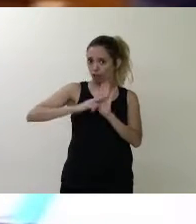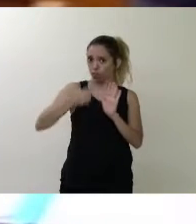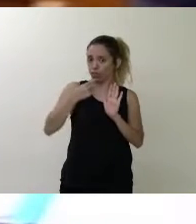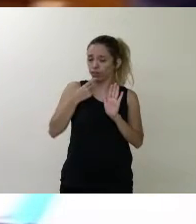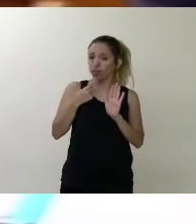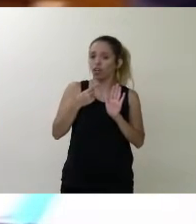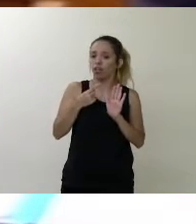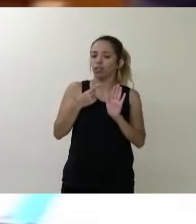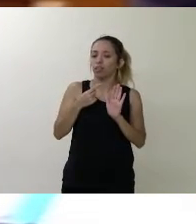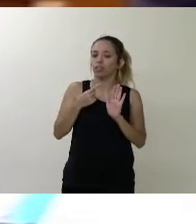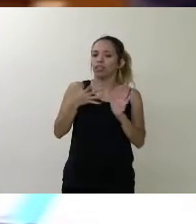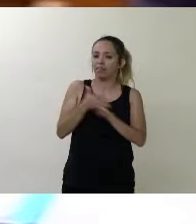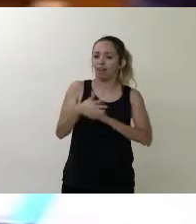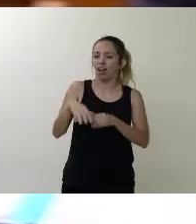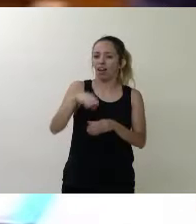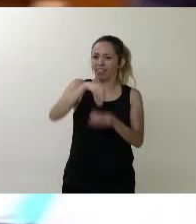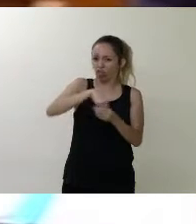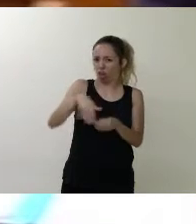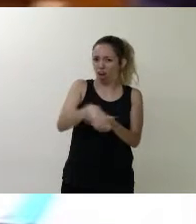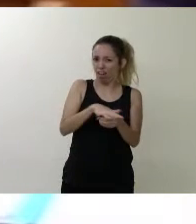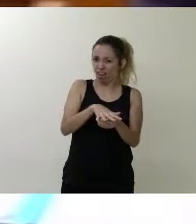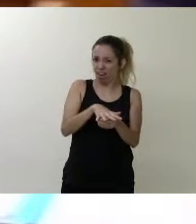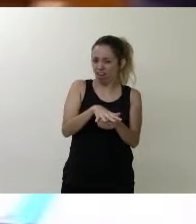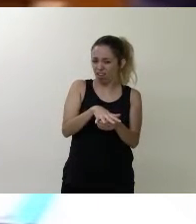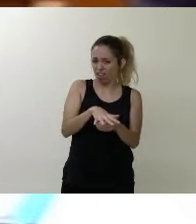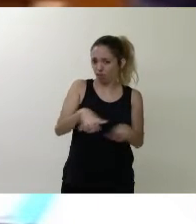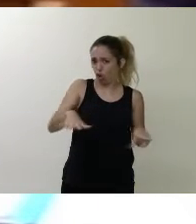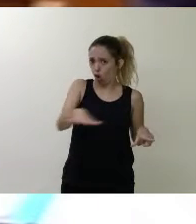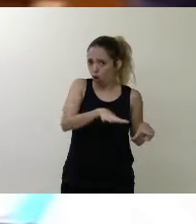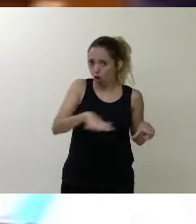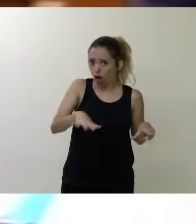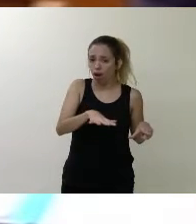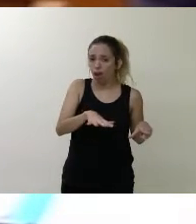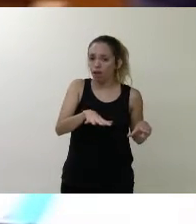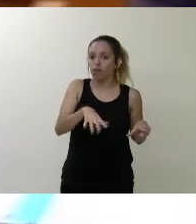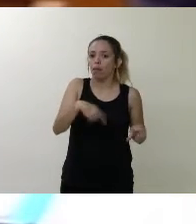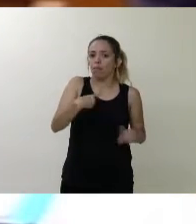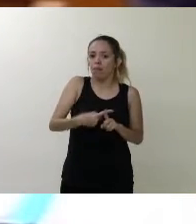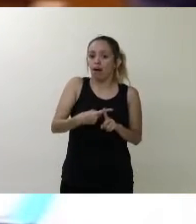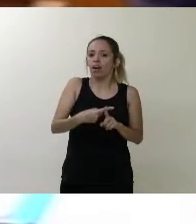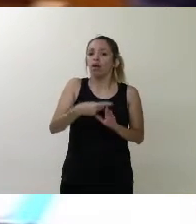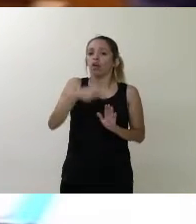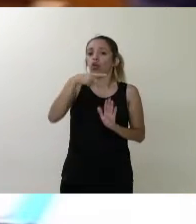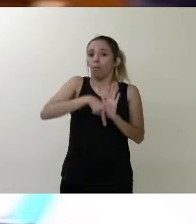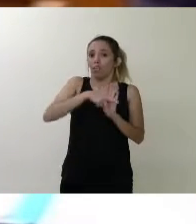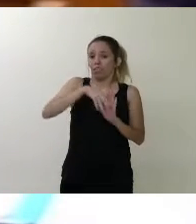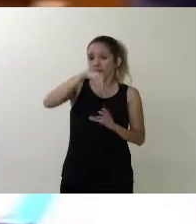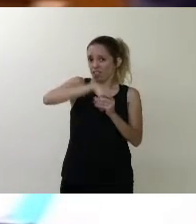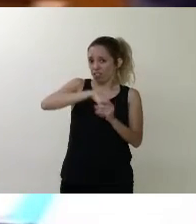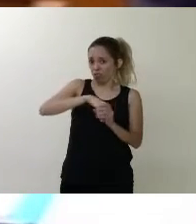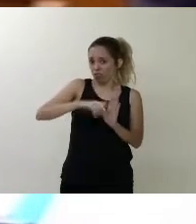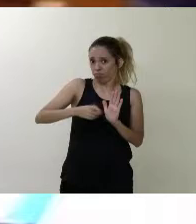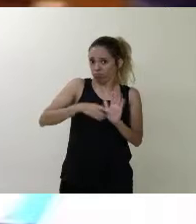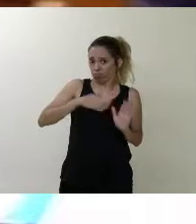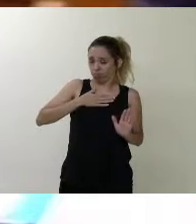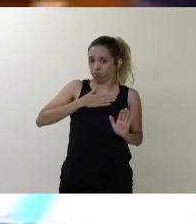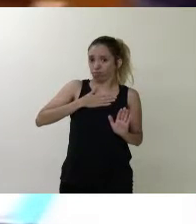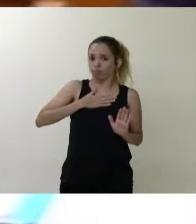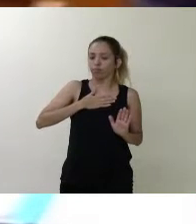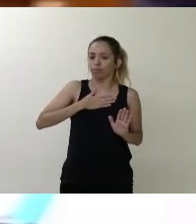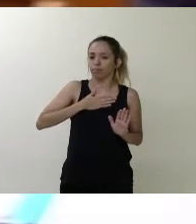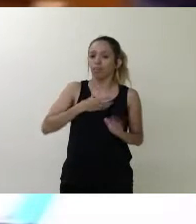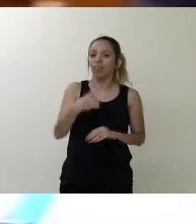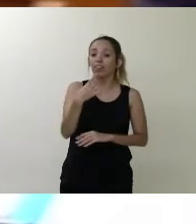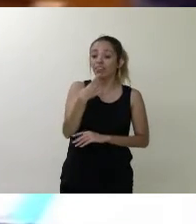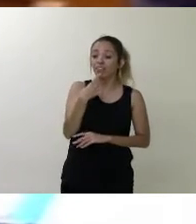aprueba la ley de centros locales y el resto de normativa reglamentaria de la misma establece que únicamente